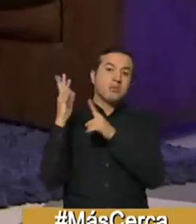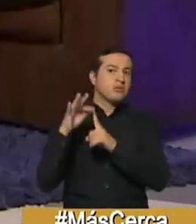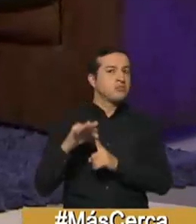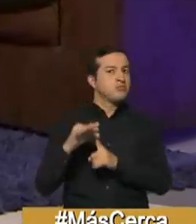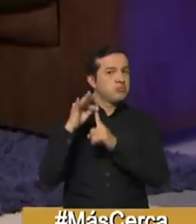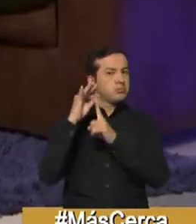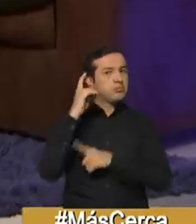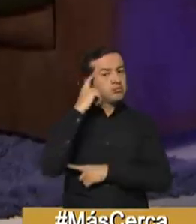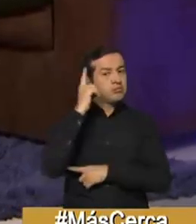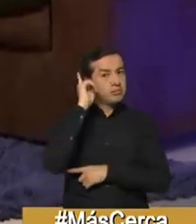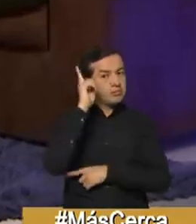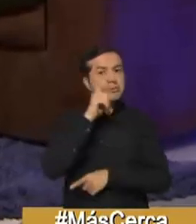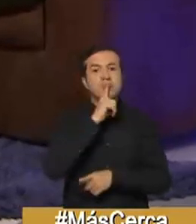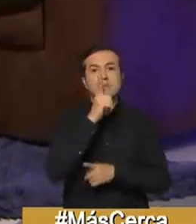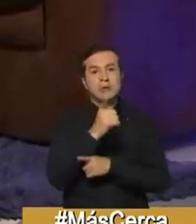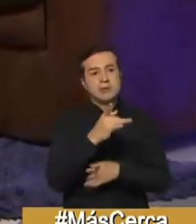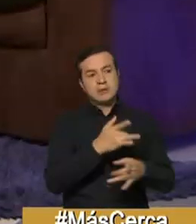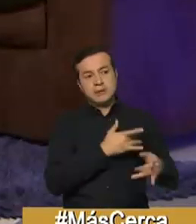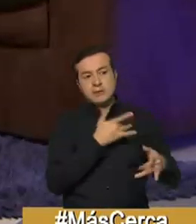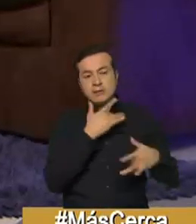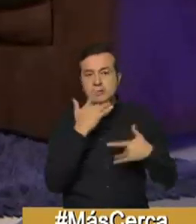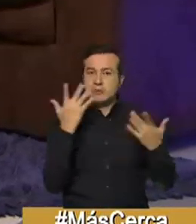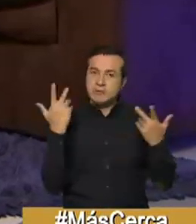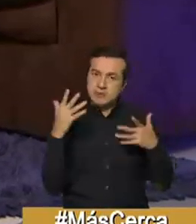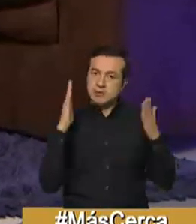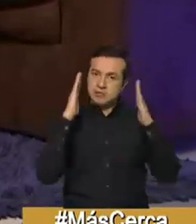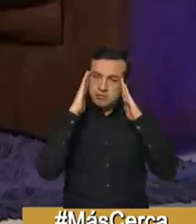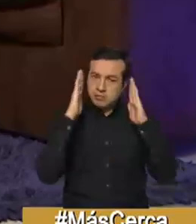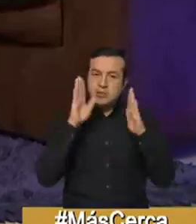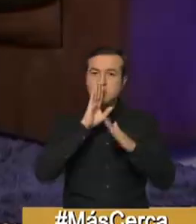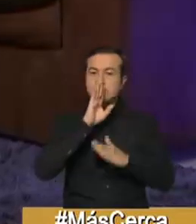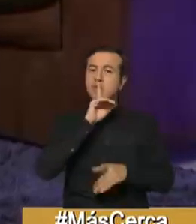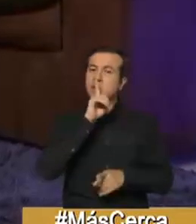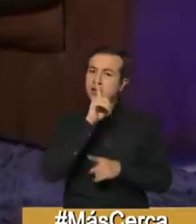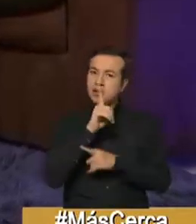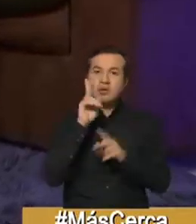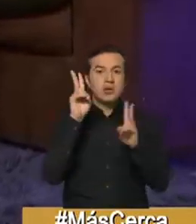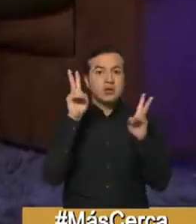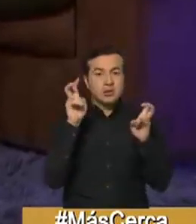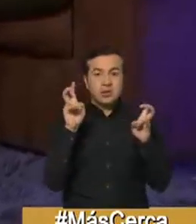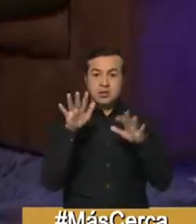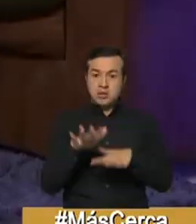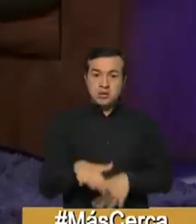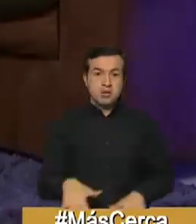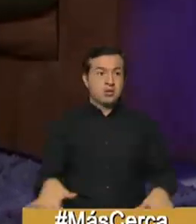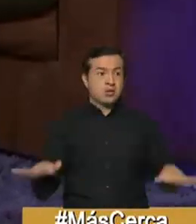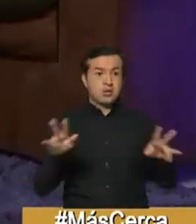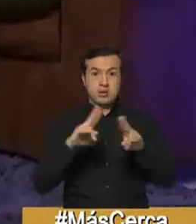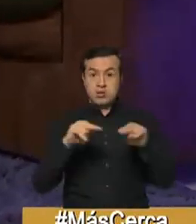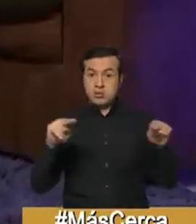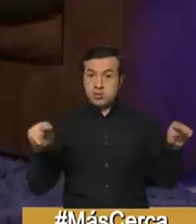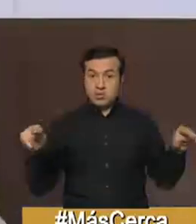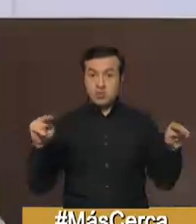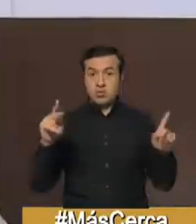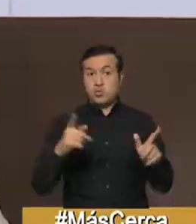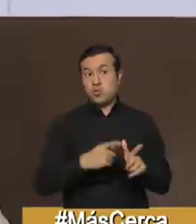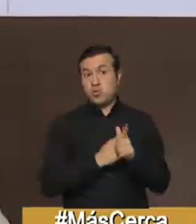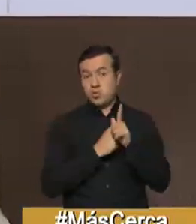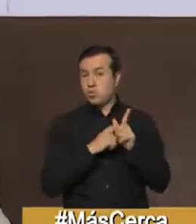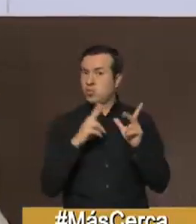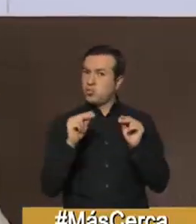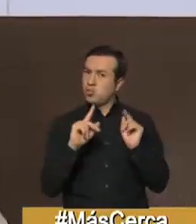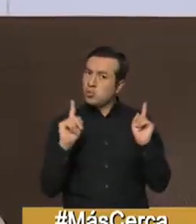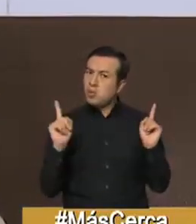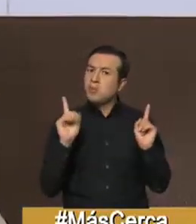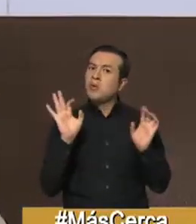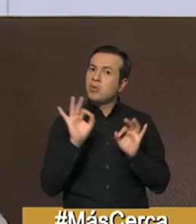me parece que eso también ha generado una reacción, una respuesta, porque si bien es cierto el tema del ornato, no es lo urgente, ¿no? Pero de todas